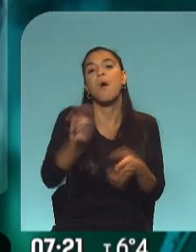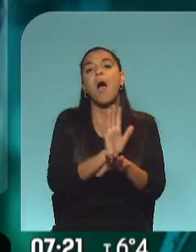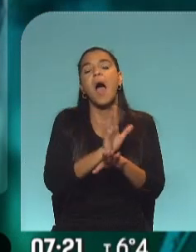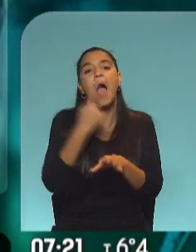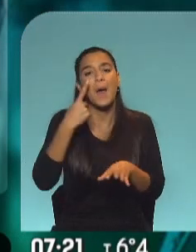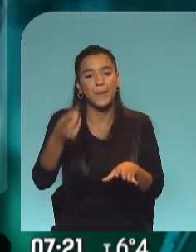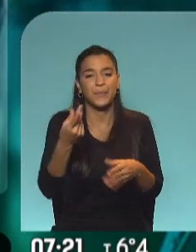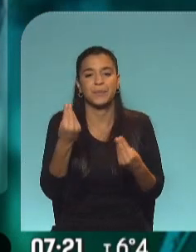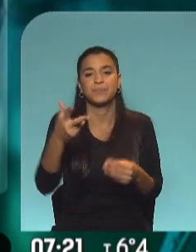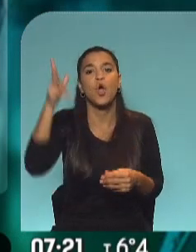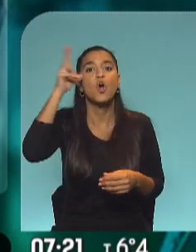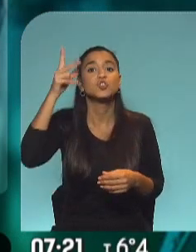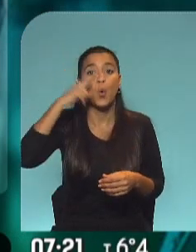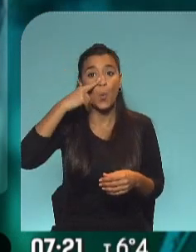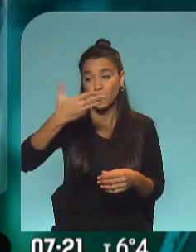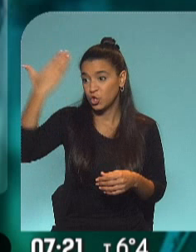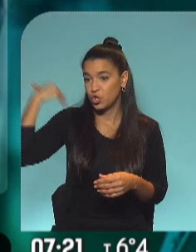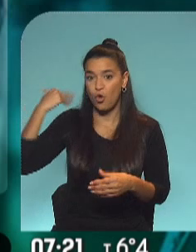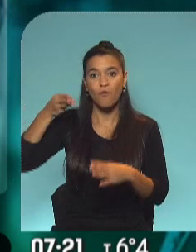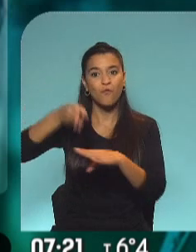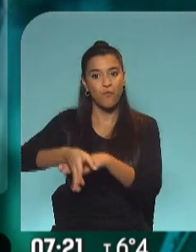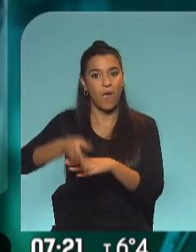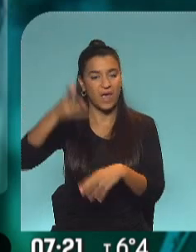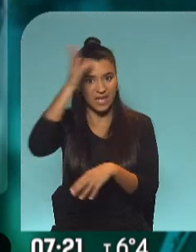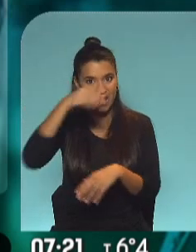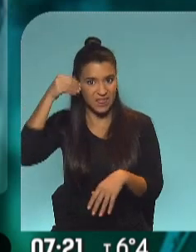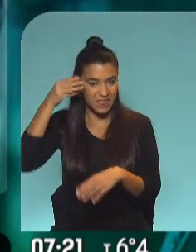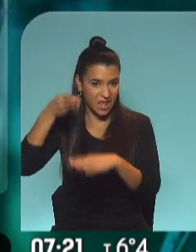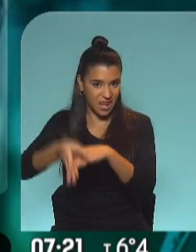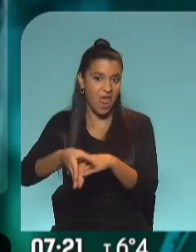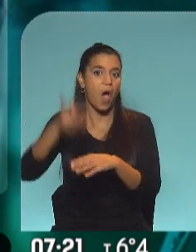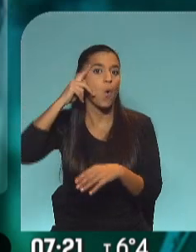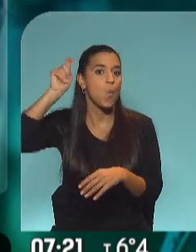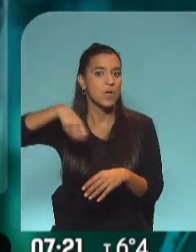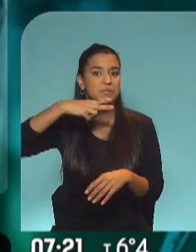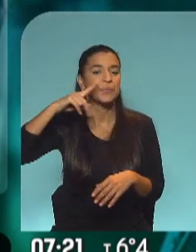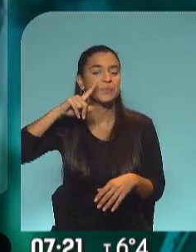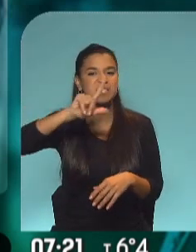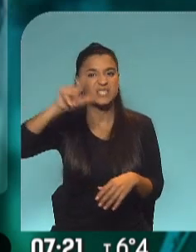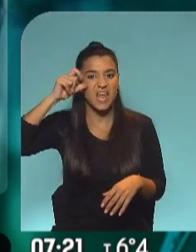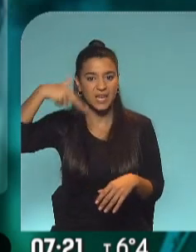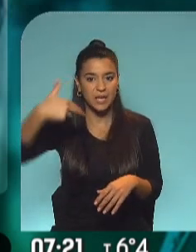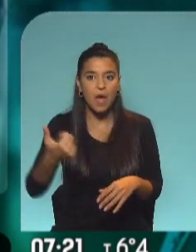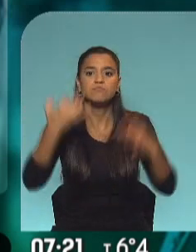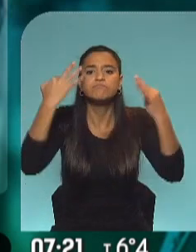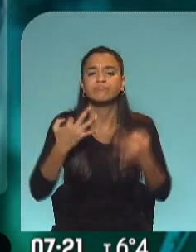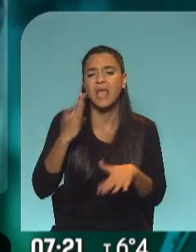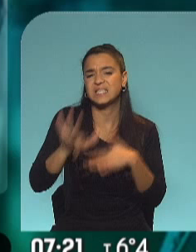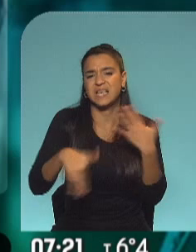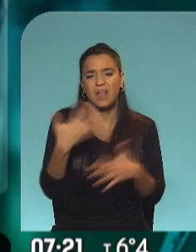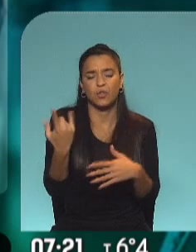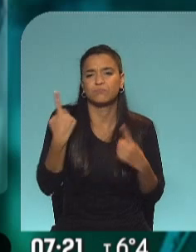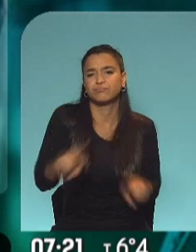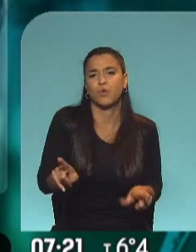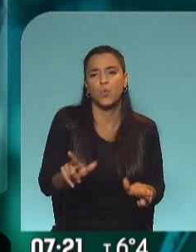referencias que hacía el 8 de junio cuando se presentó Cristina Fernández de Kirchner ante el juez Villena. Es un verdadero y auténtico escándalo,